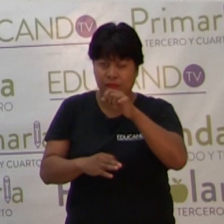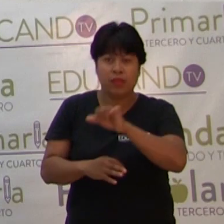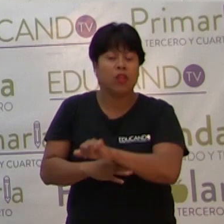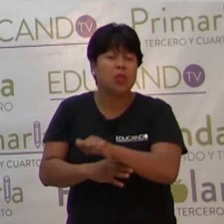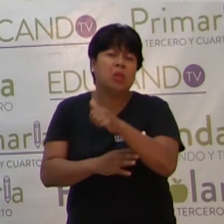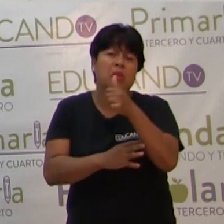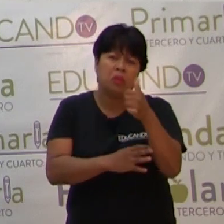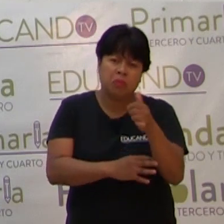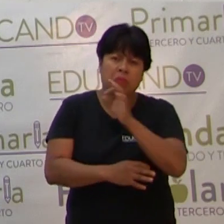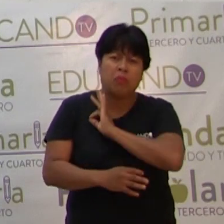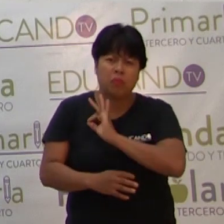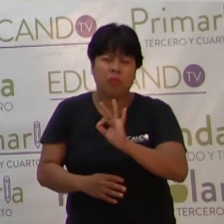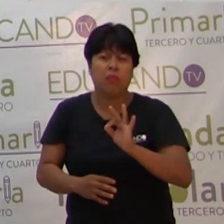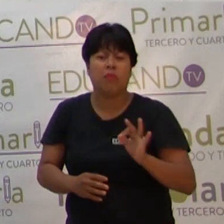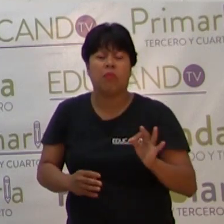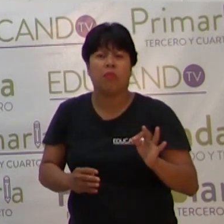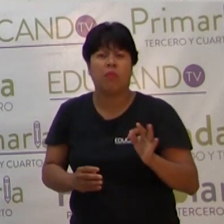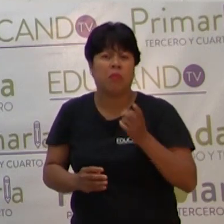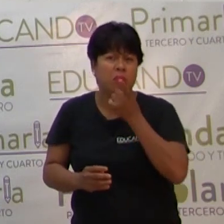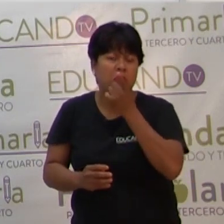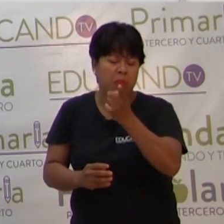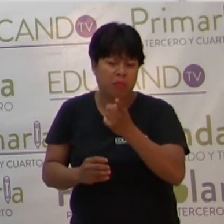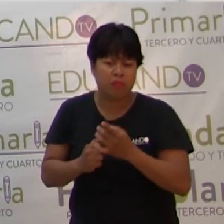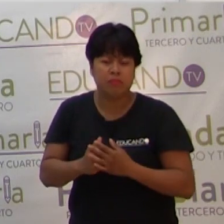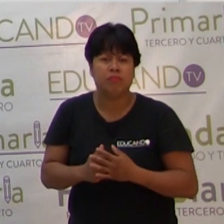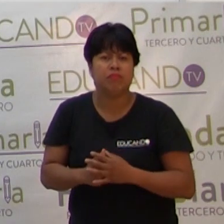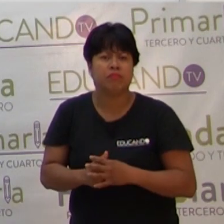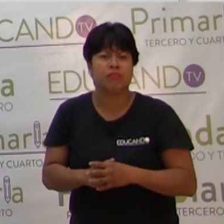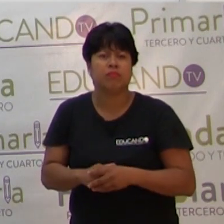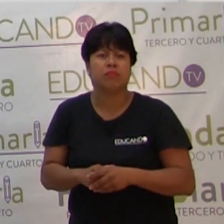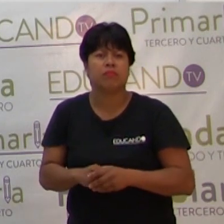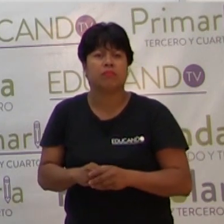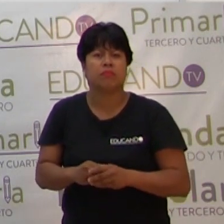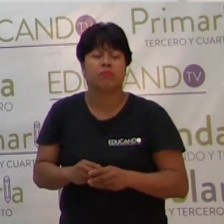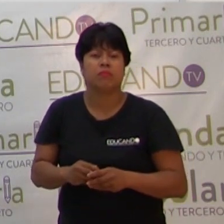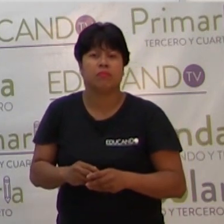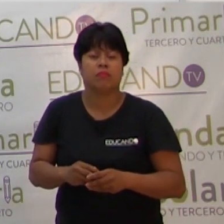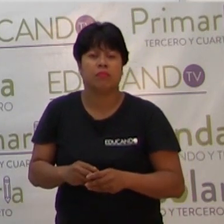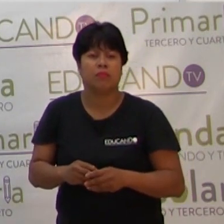Otros podríamos decir que